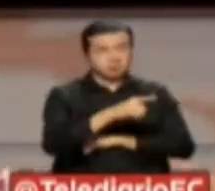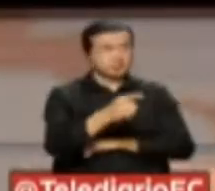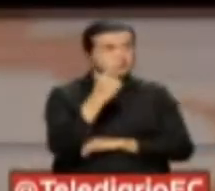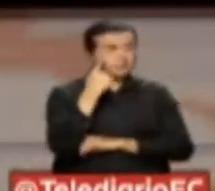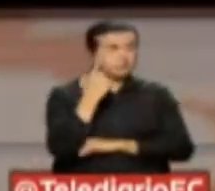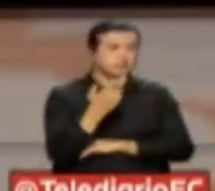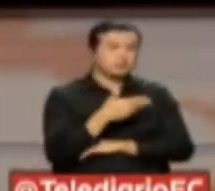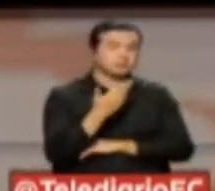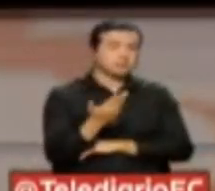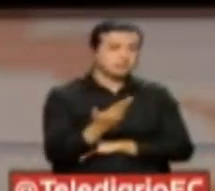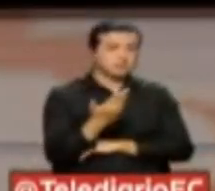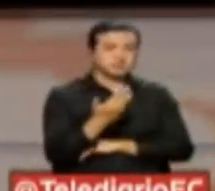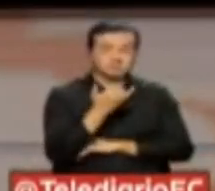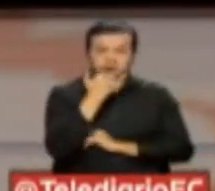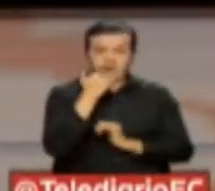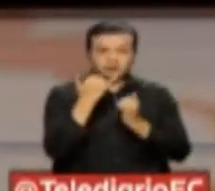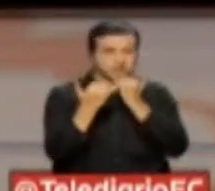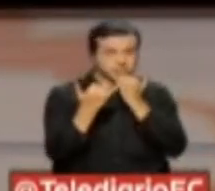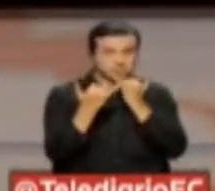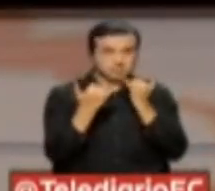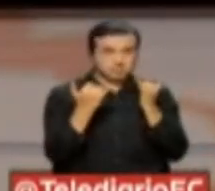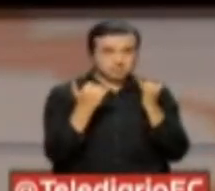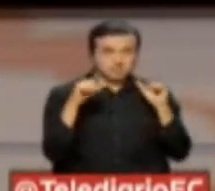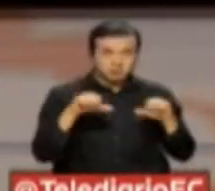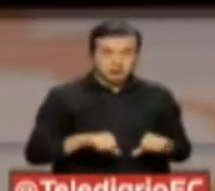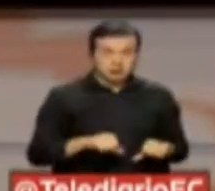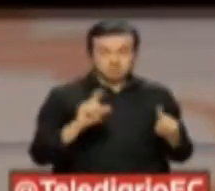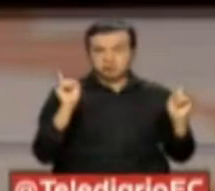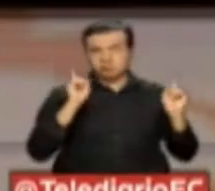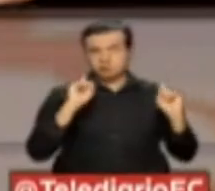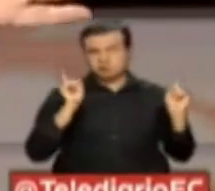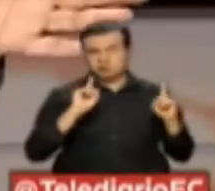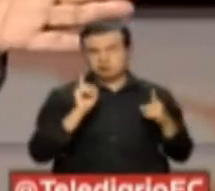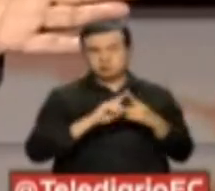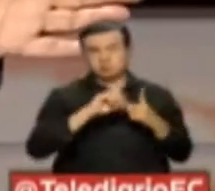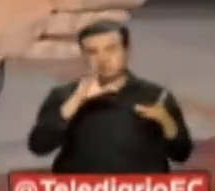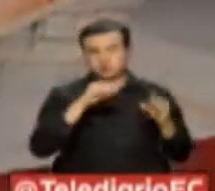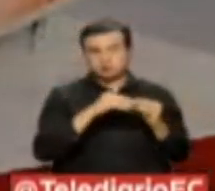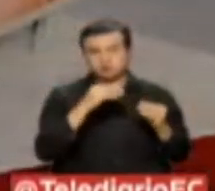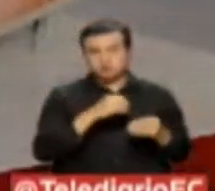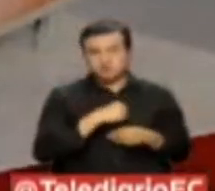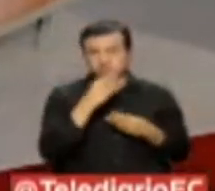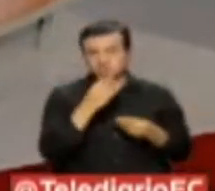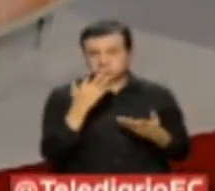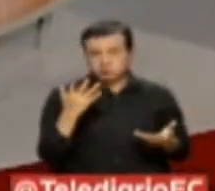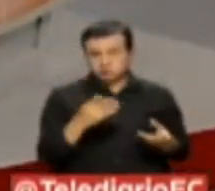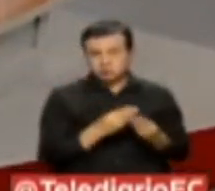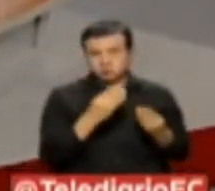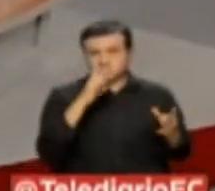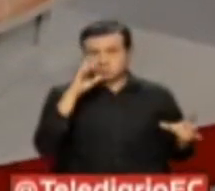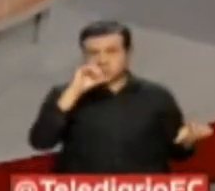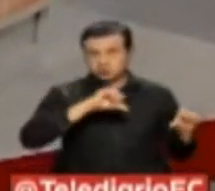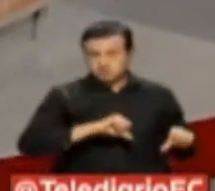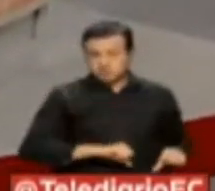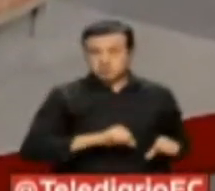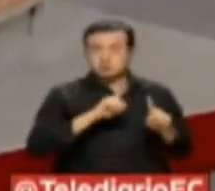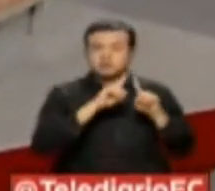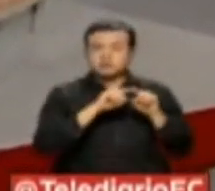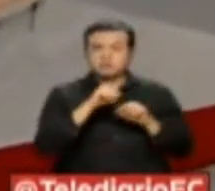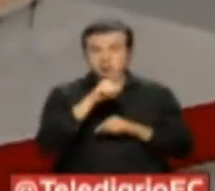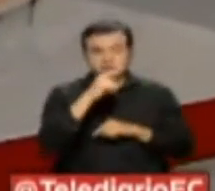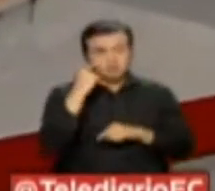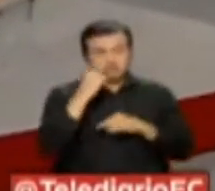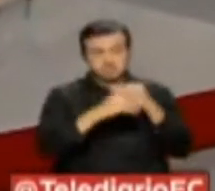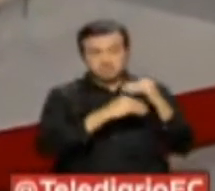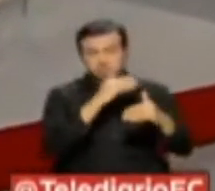es una ilegítimo no significa ilegal y no significa también que todo lo que usted produce es ilegal depende como usted ha